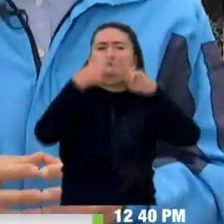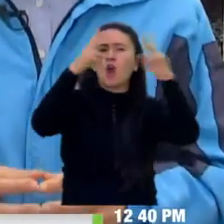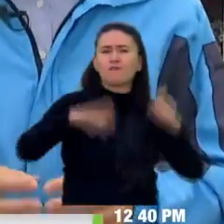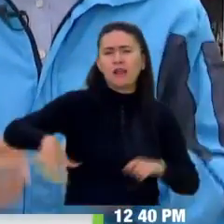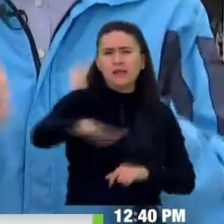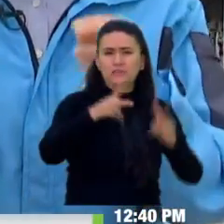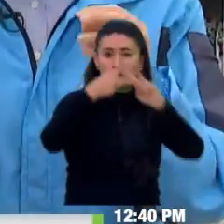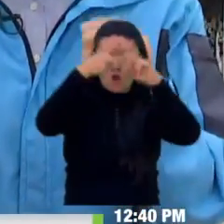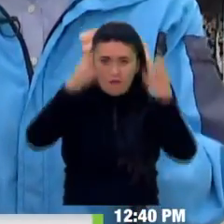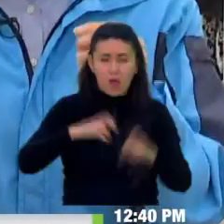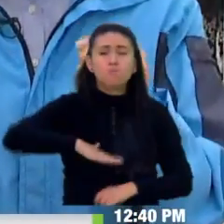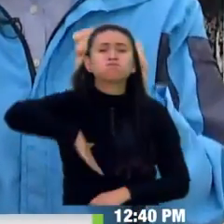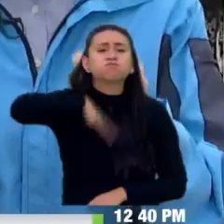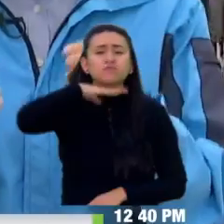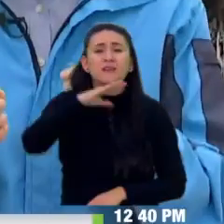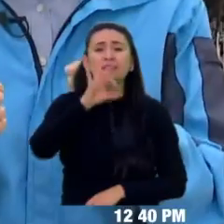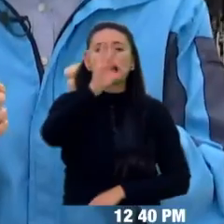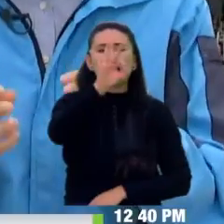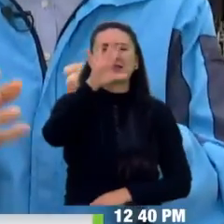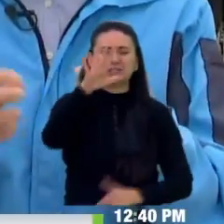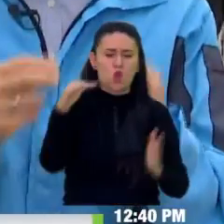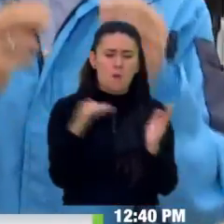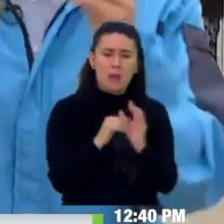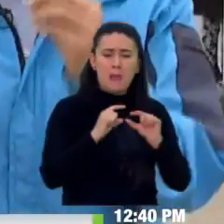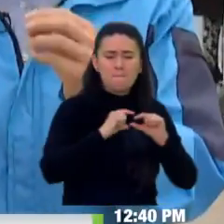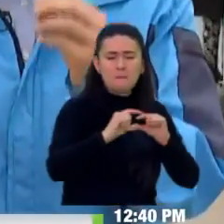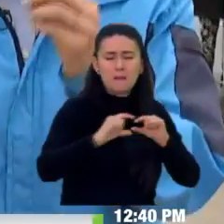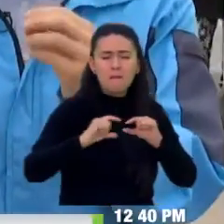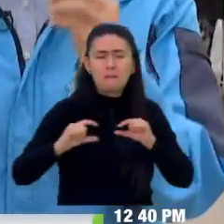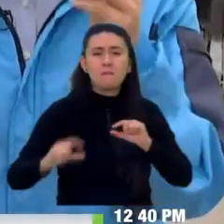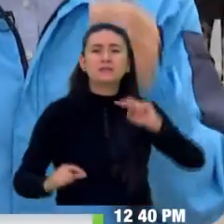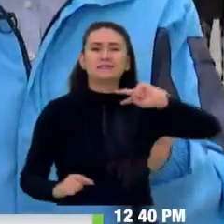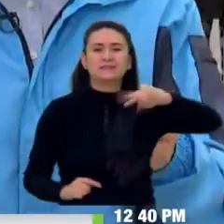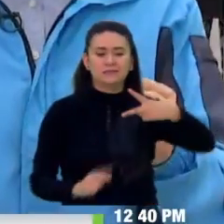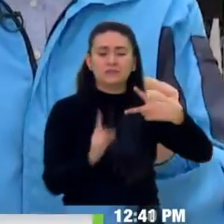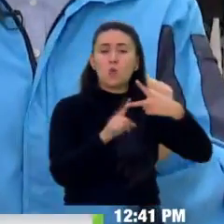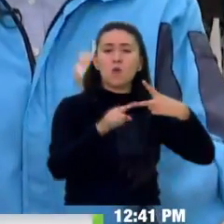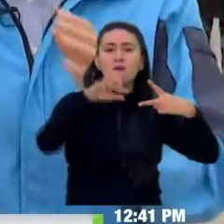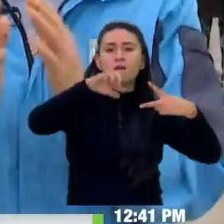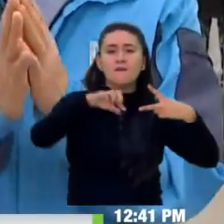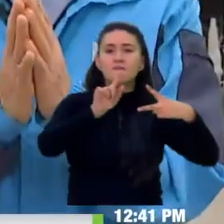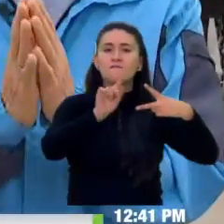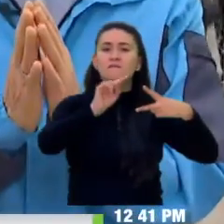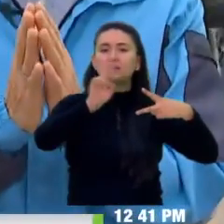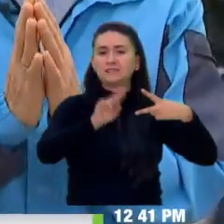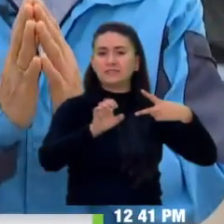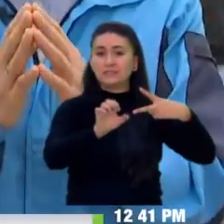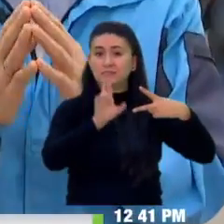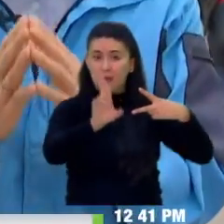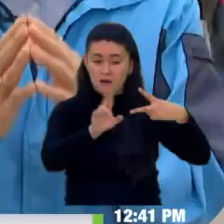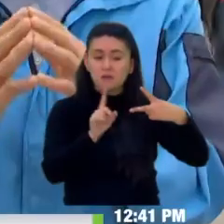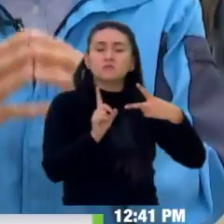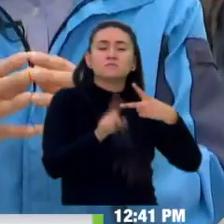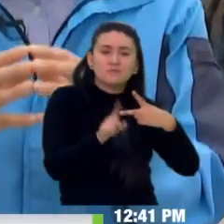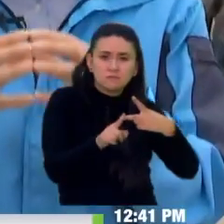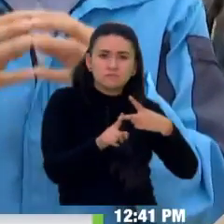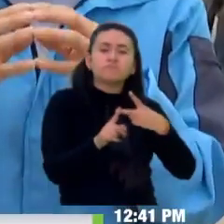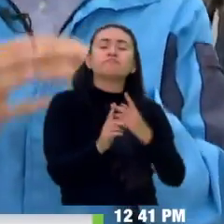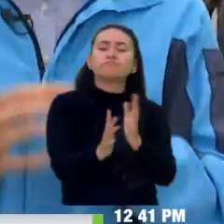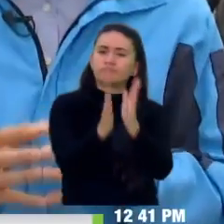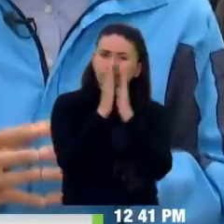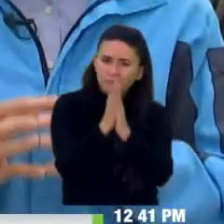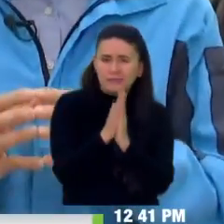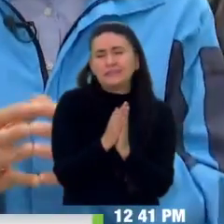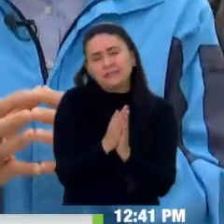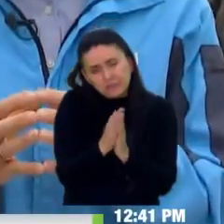donde tenemos 35.000 dosis de segunda dosis de Pfizer. En eso le quiero ofrecer nuevamente excusas y pedir